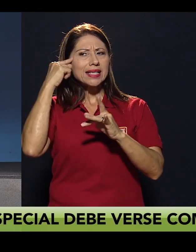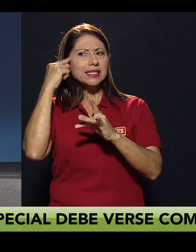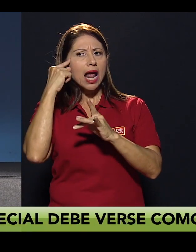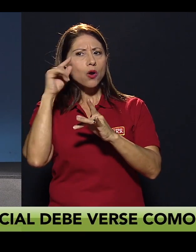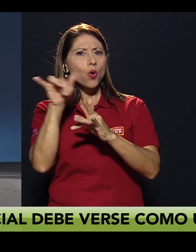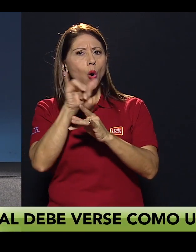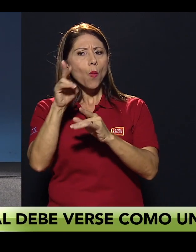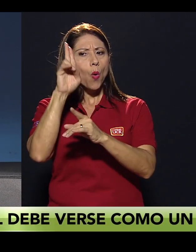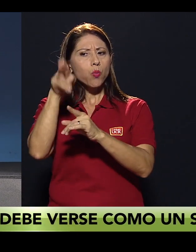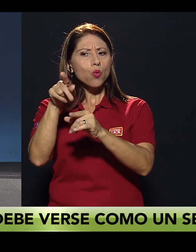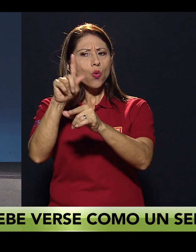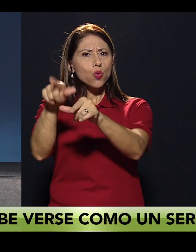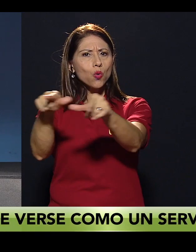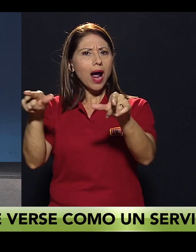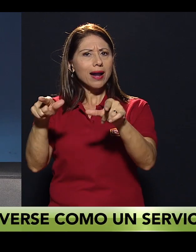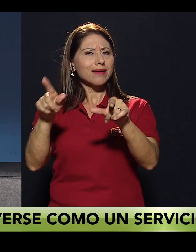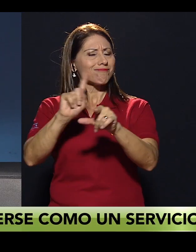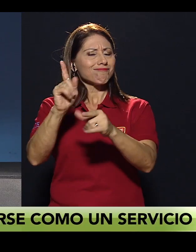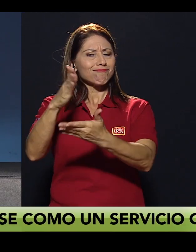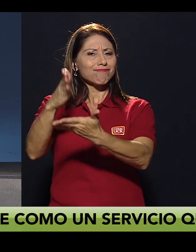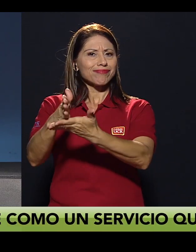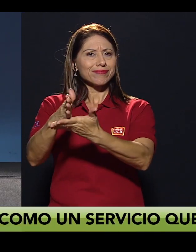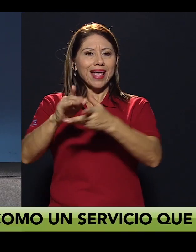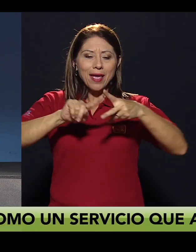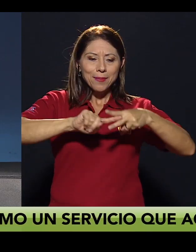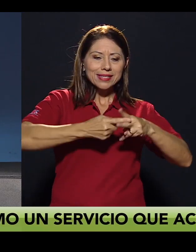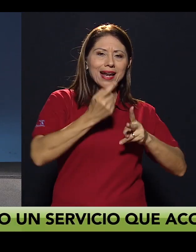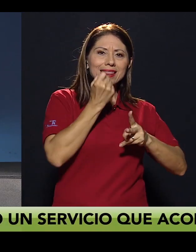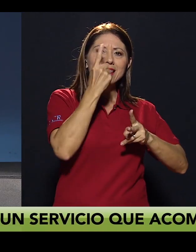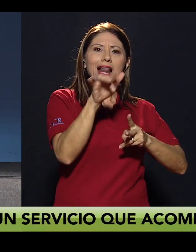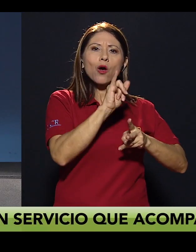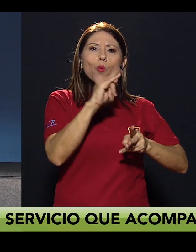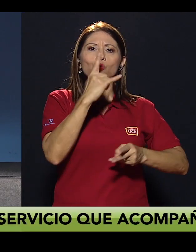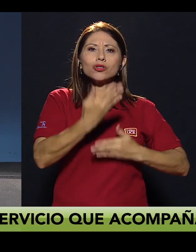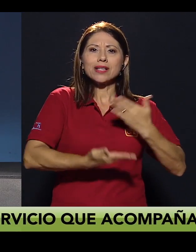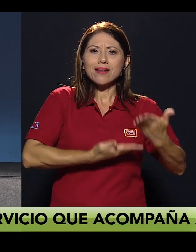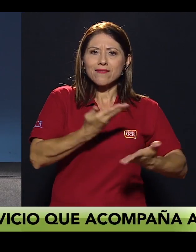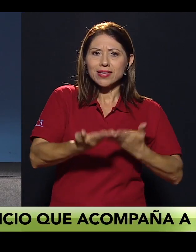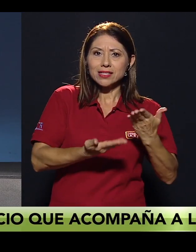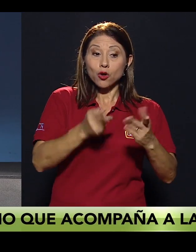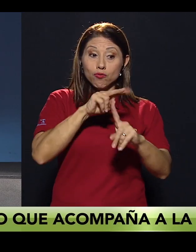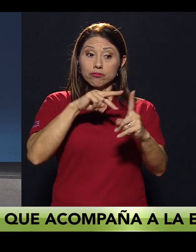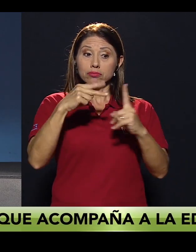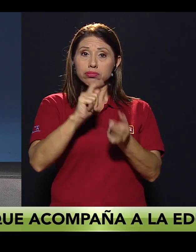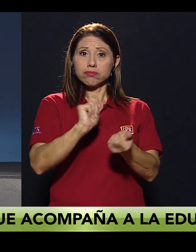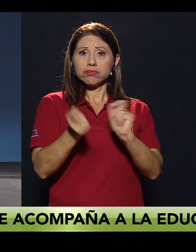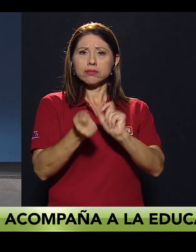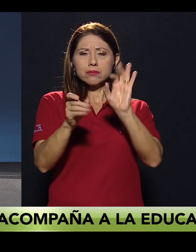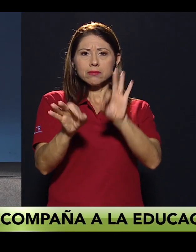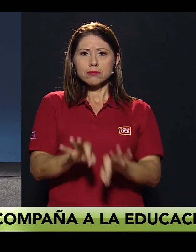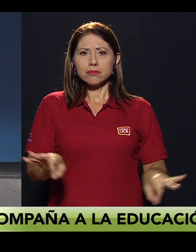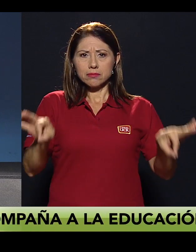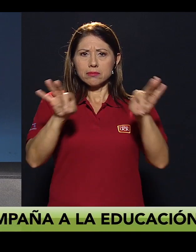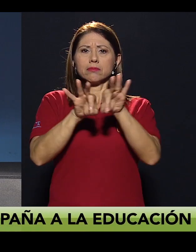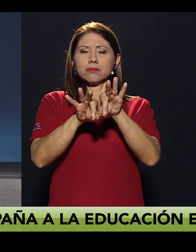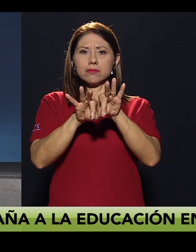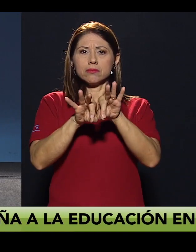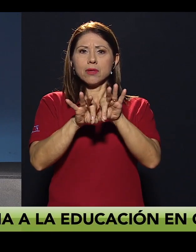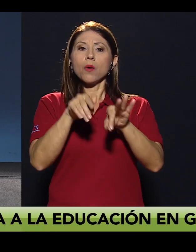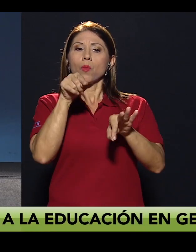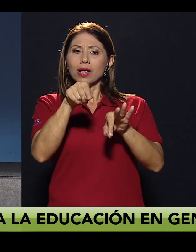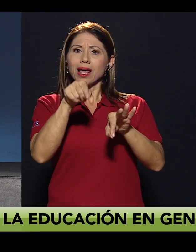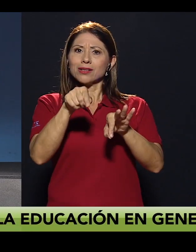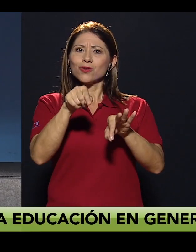como un lugar y empezar a entenderla como un servicio. Y ese cambio en la mirada es importante porque va a